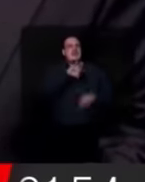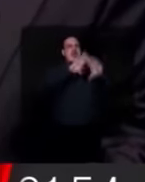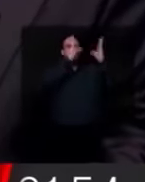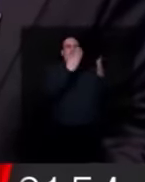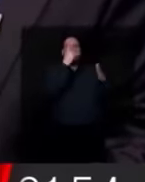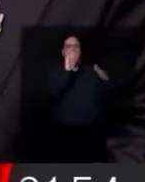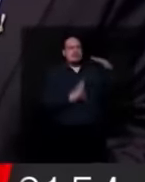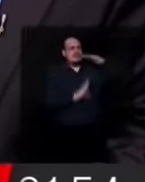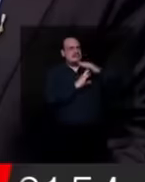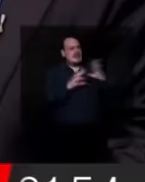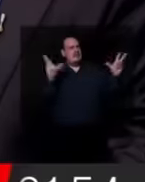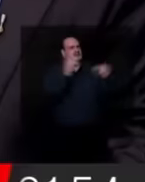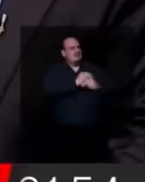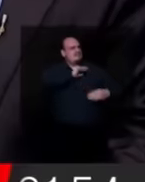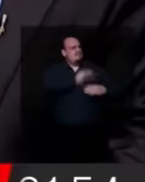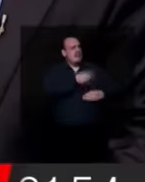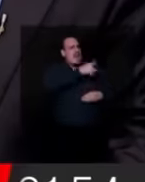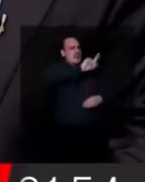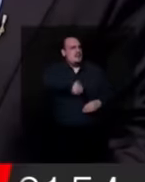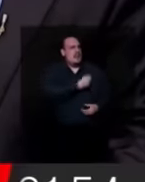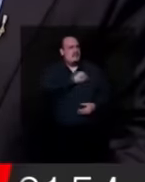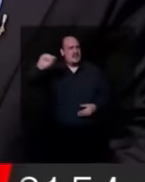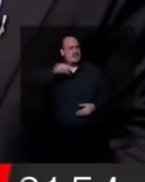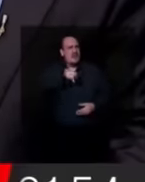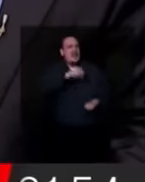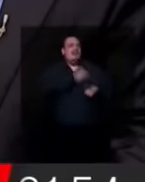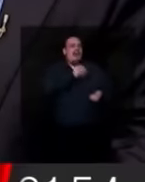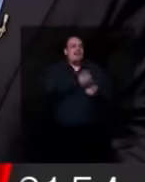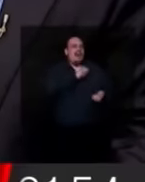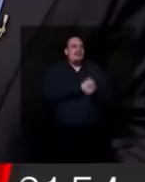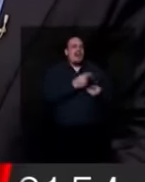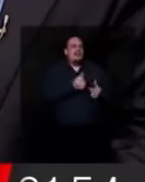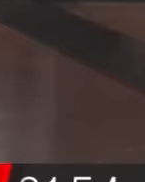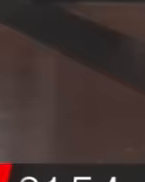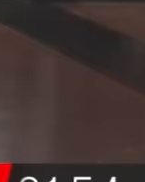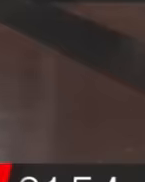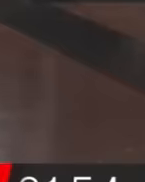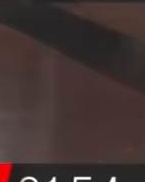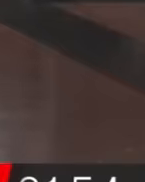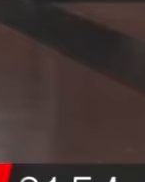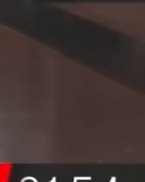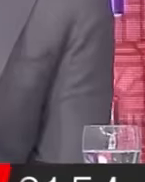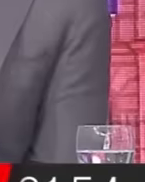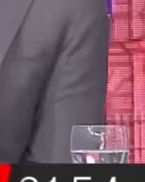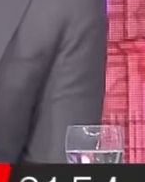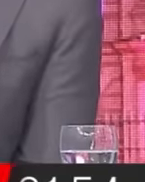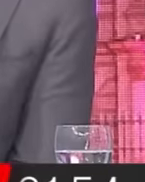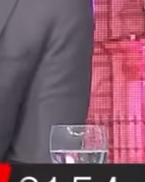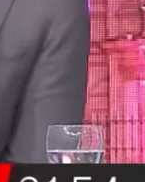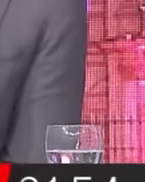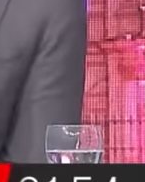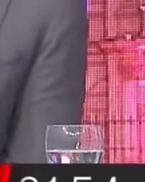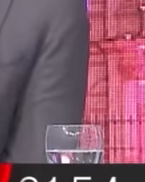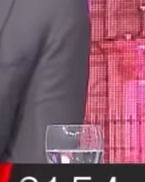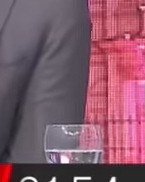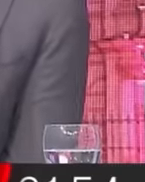más que se pisen o al menos se empiecen a cuestionar en las ideas. Volvé, Mariana, que si no, no te van a dejar entrar. Nos vemos en el próximo bloque o al